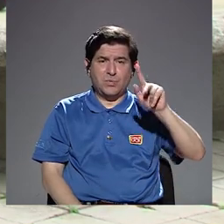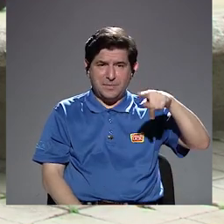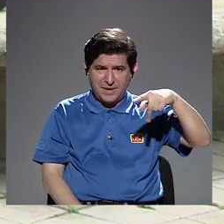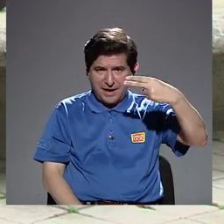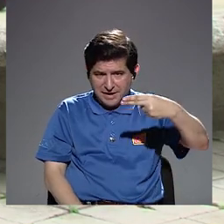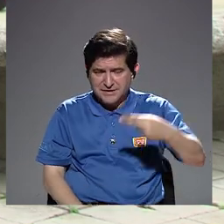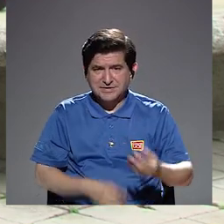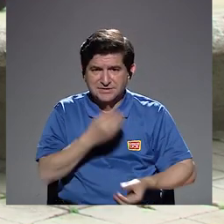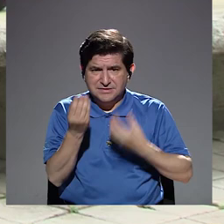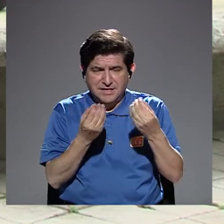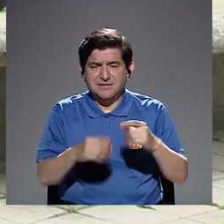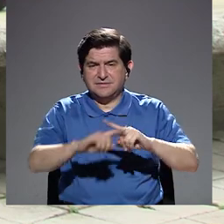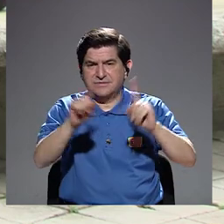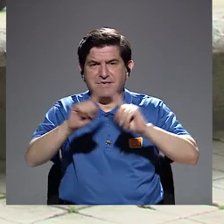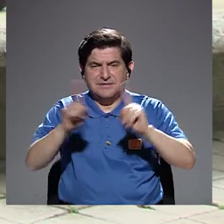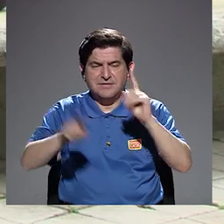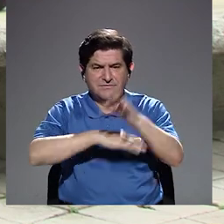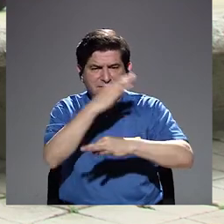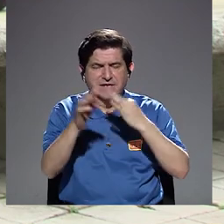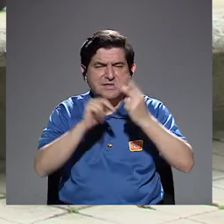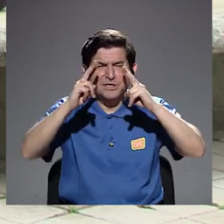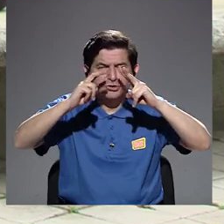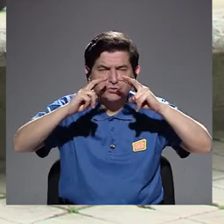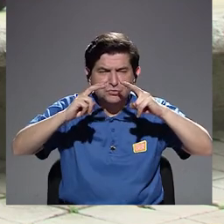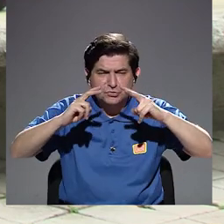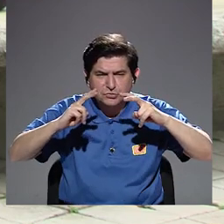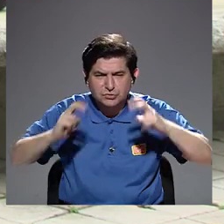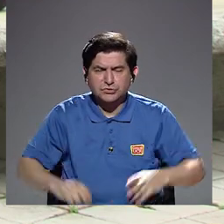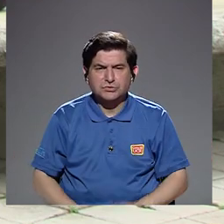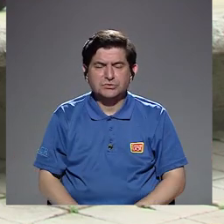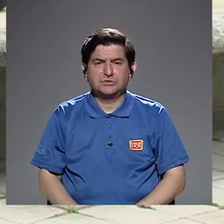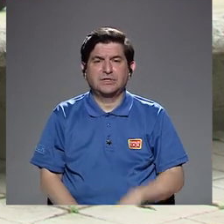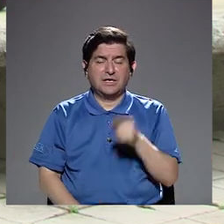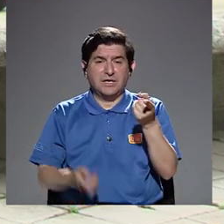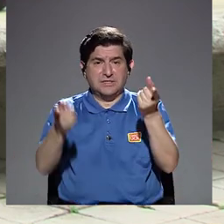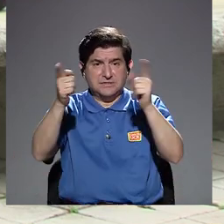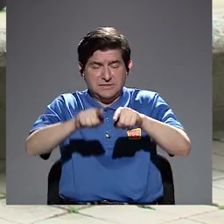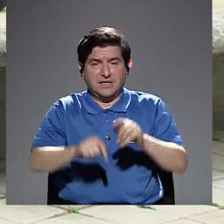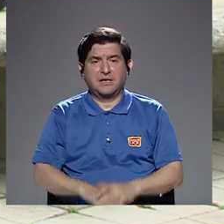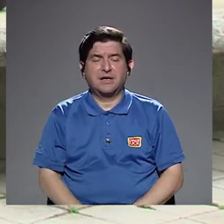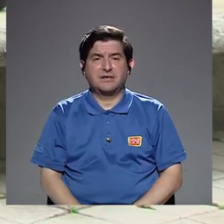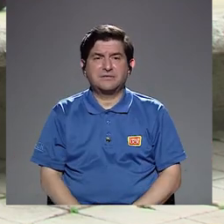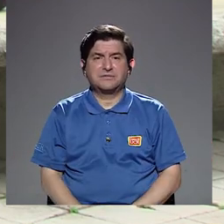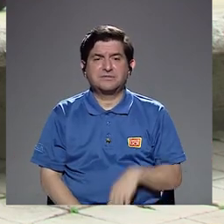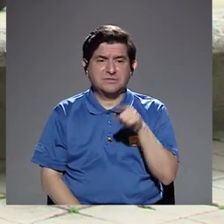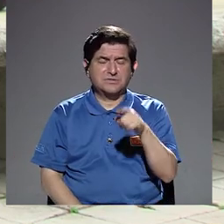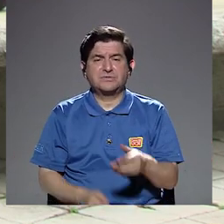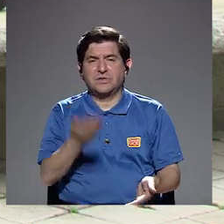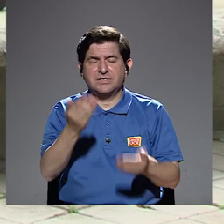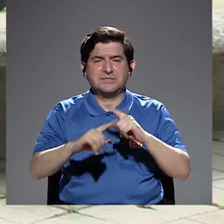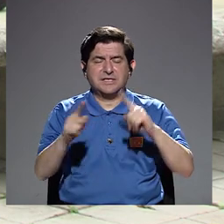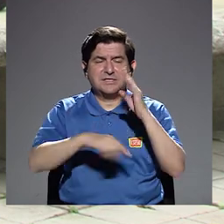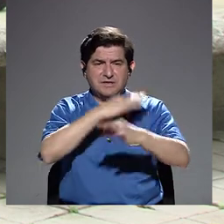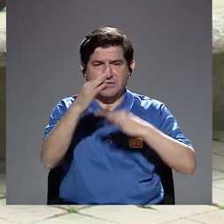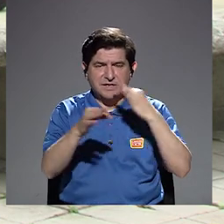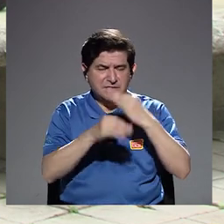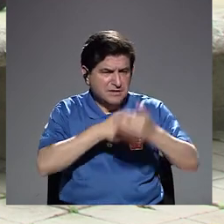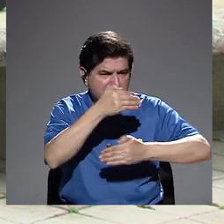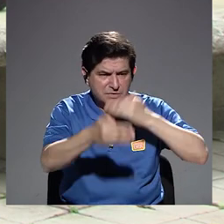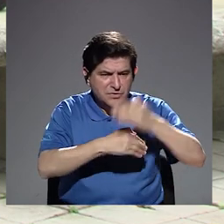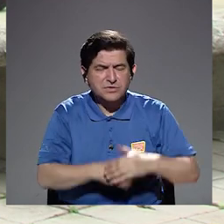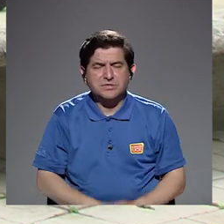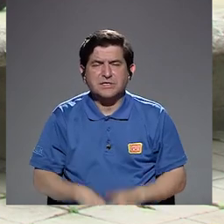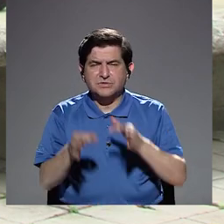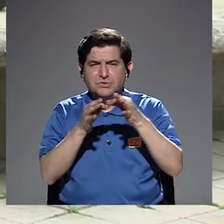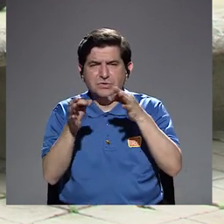humano, entonces se proceden a distintos exámenes y análisis, como una colposcopía, como un LIP, como una crioterapia, en donde